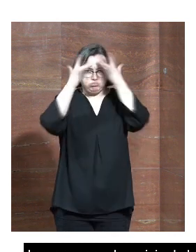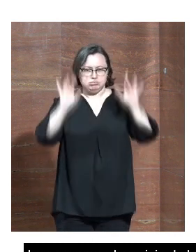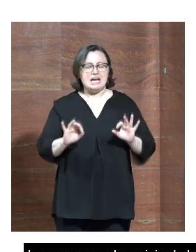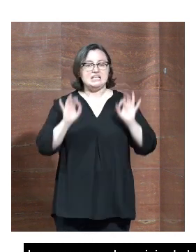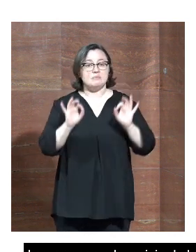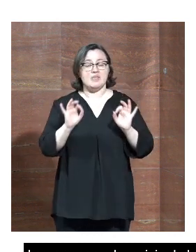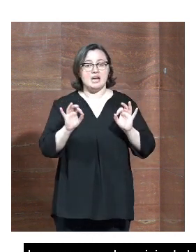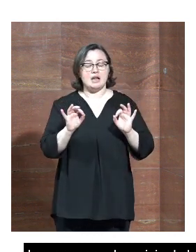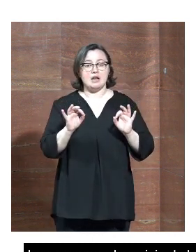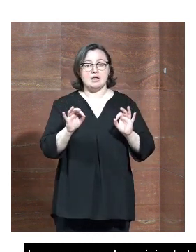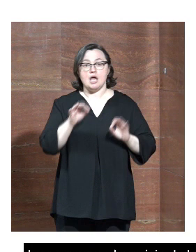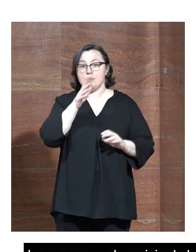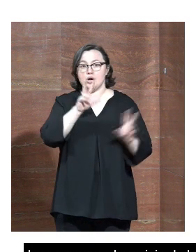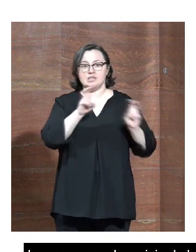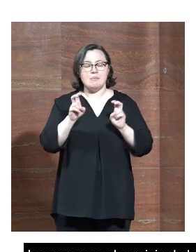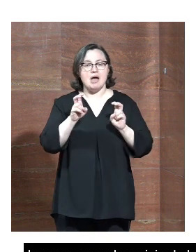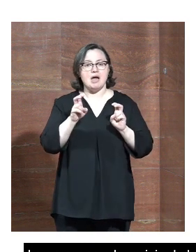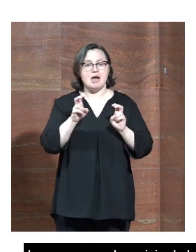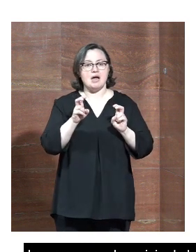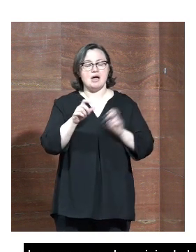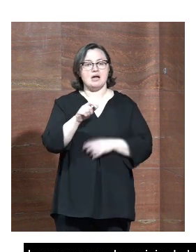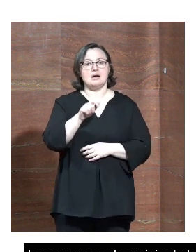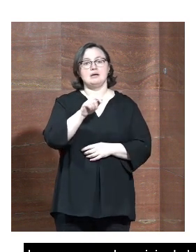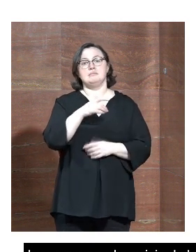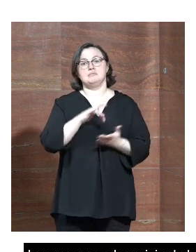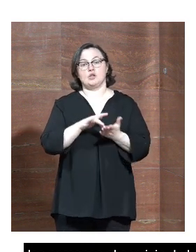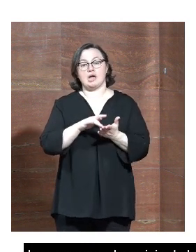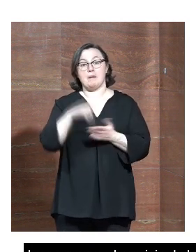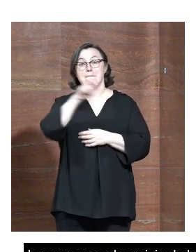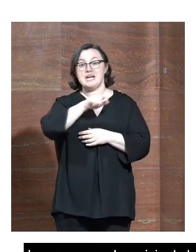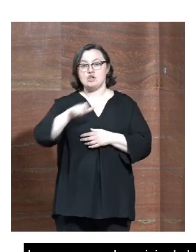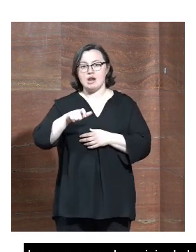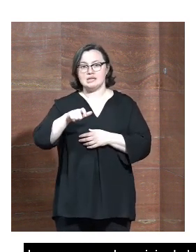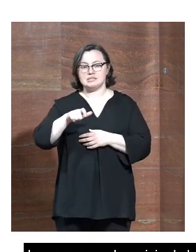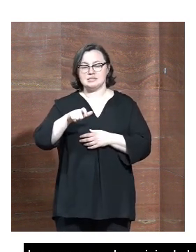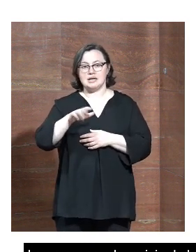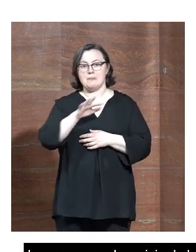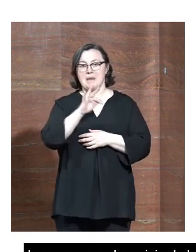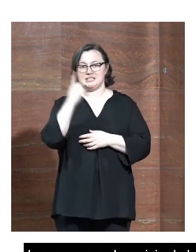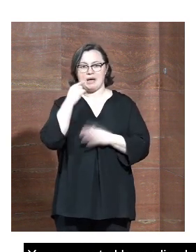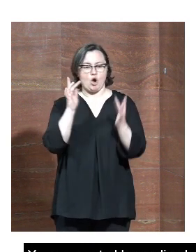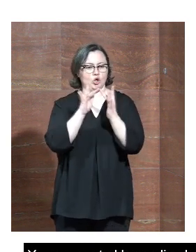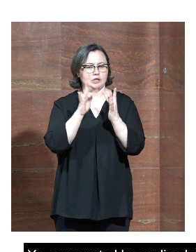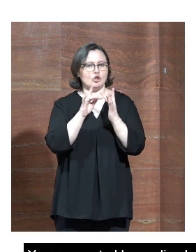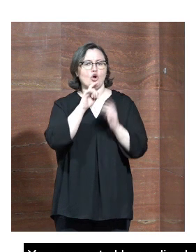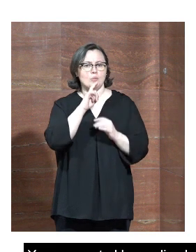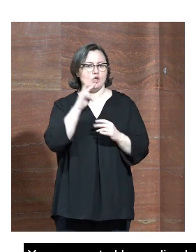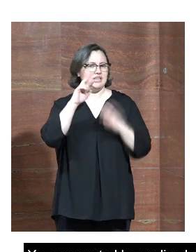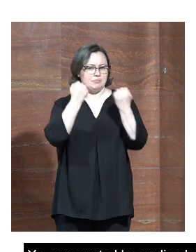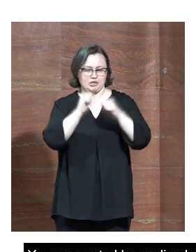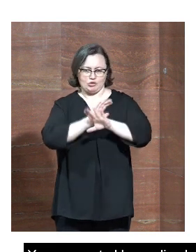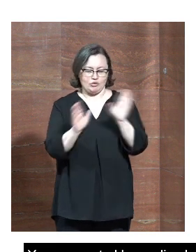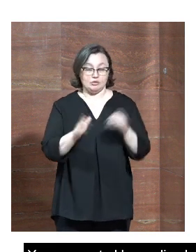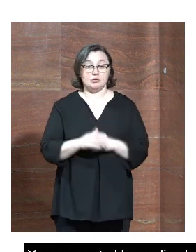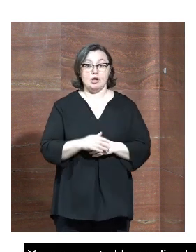sobre todo por el tema de la relación entre las personas y la banca,